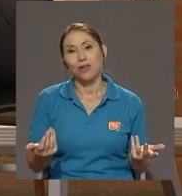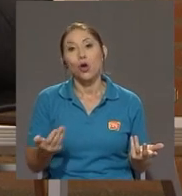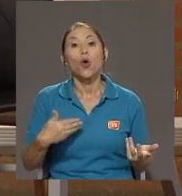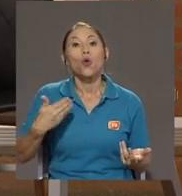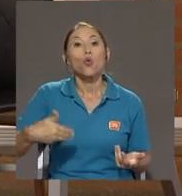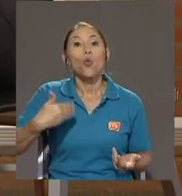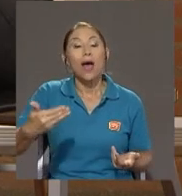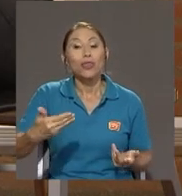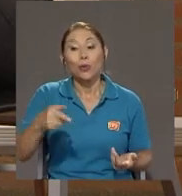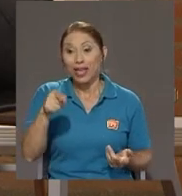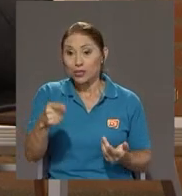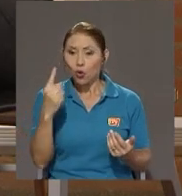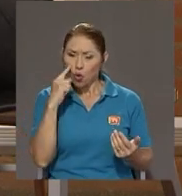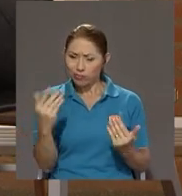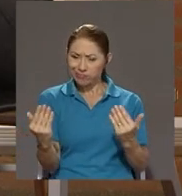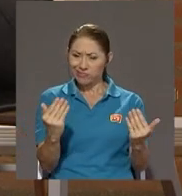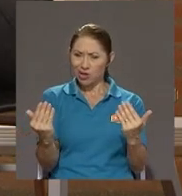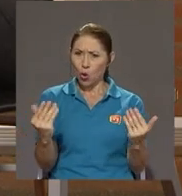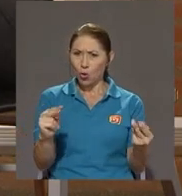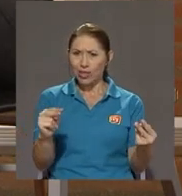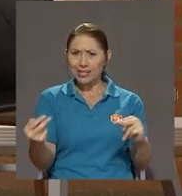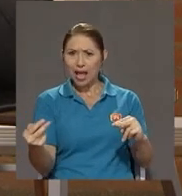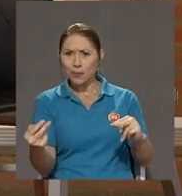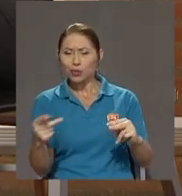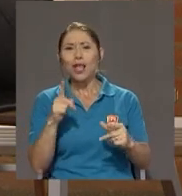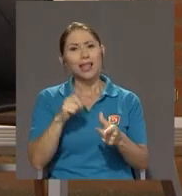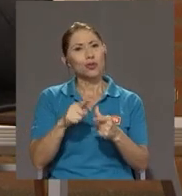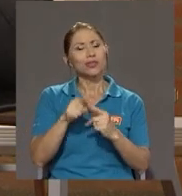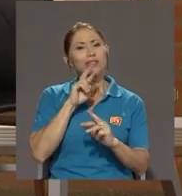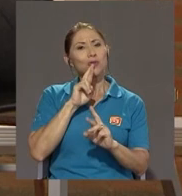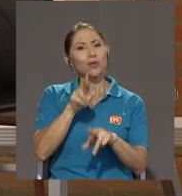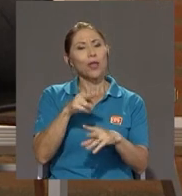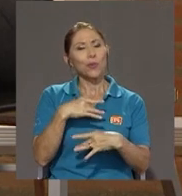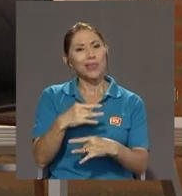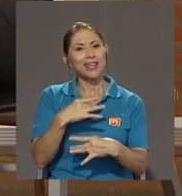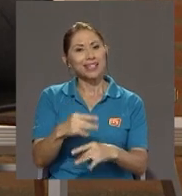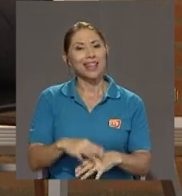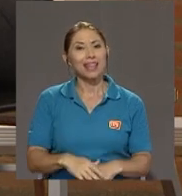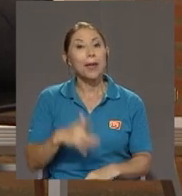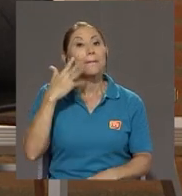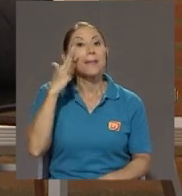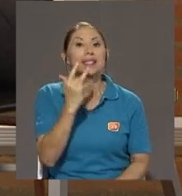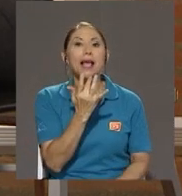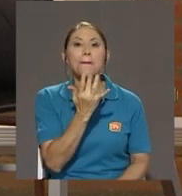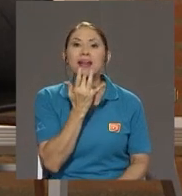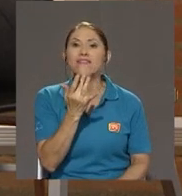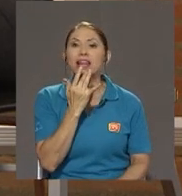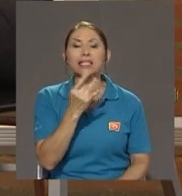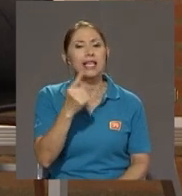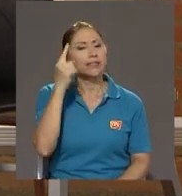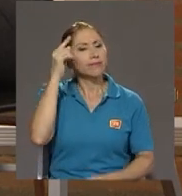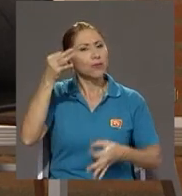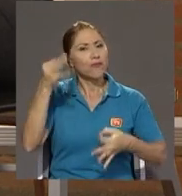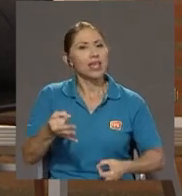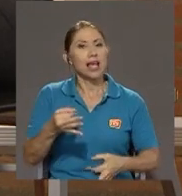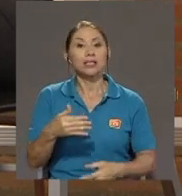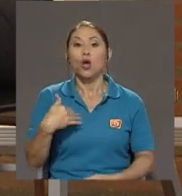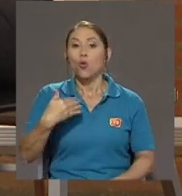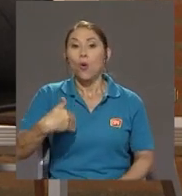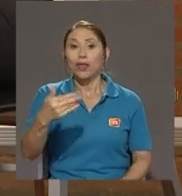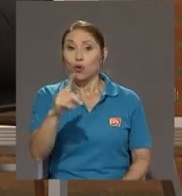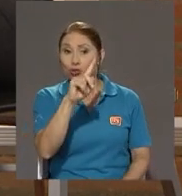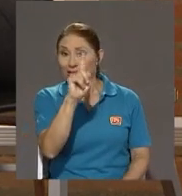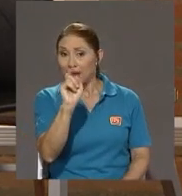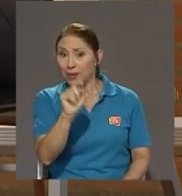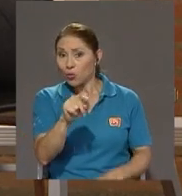cuando lo contrastamos, nos da un resultado muy interesante. Por un lado, pareciera que las preferencias son muy fijas. Es decir, cuando se le pregunta a la gente,